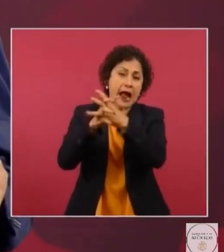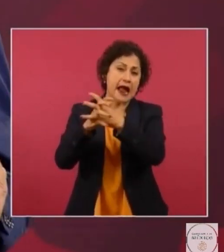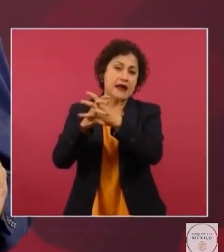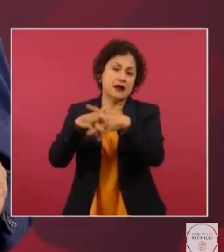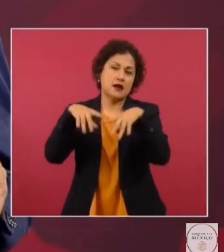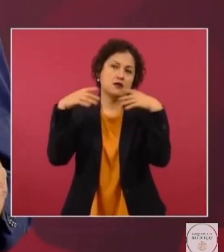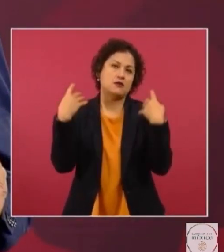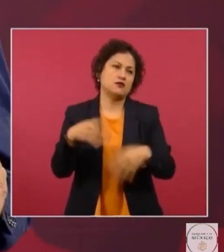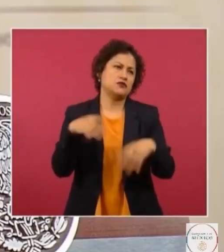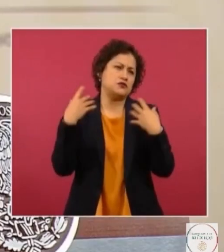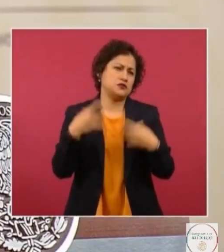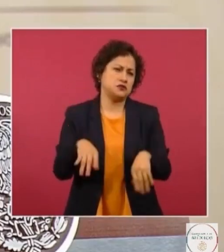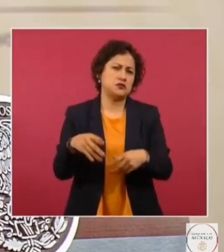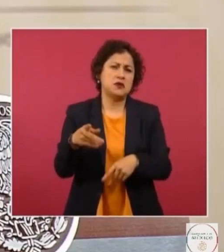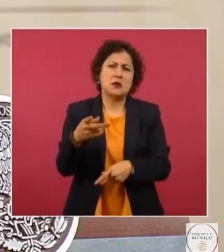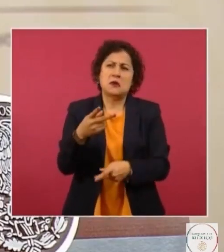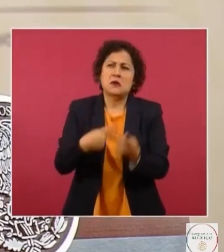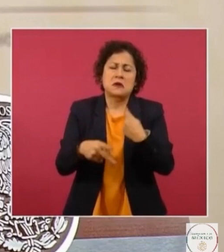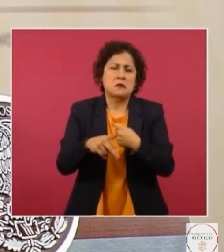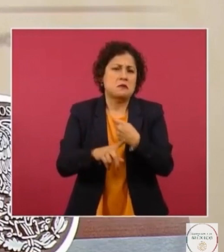Rusia-Ucrania.